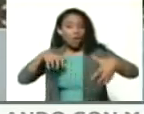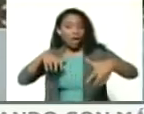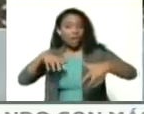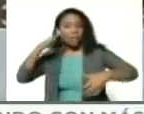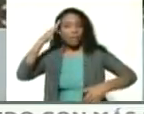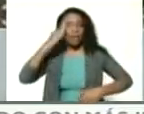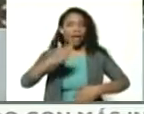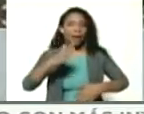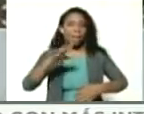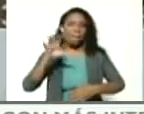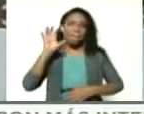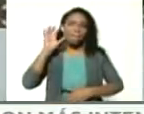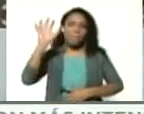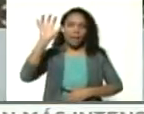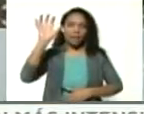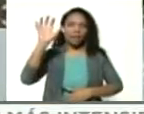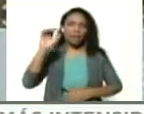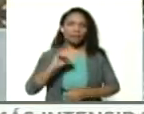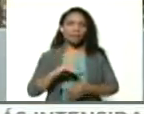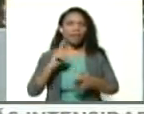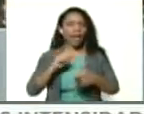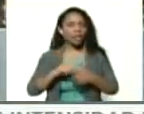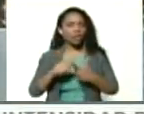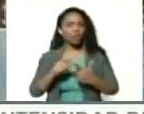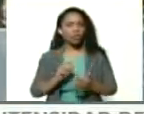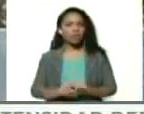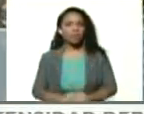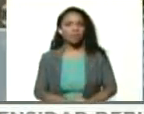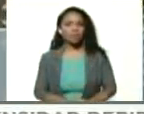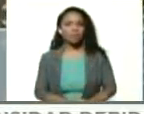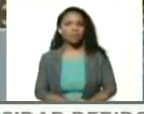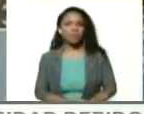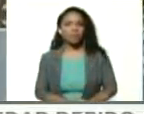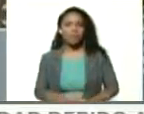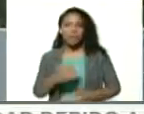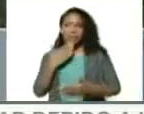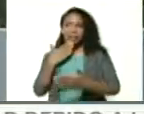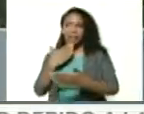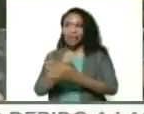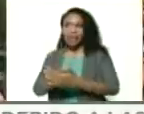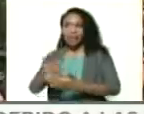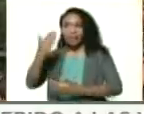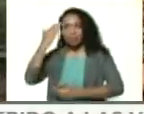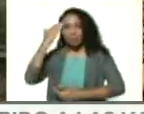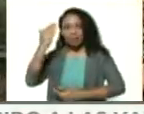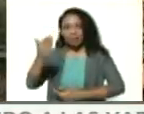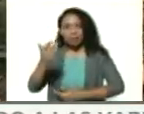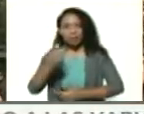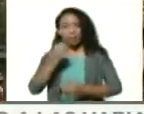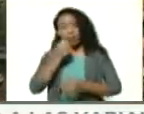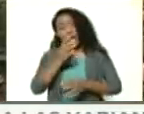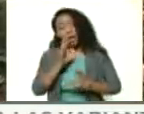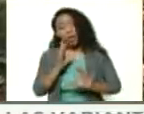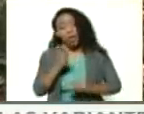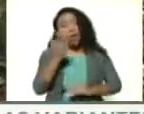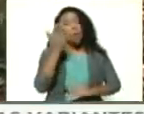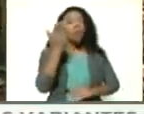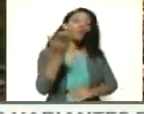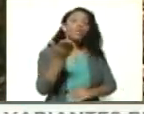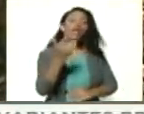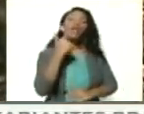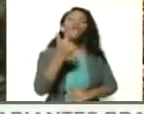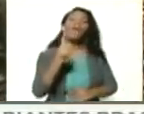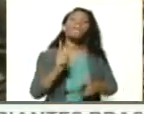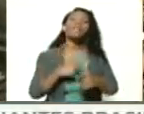oficialidad patriota para entonces. Muchas gracias, mi comandante en jefe. Bueno, como usted lo dijo desde el